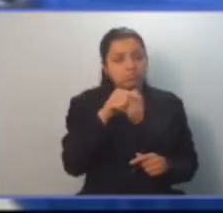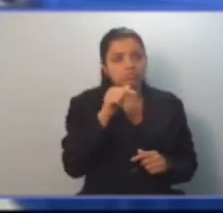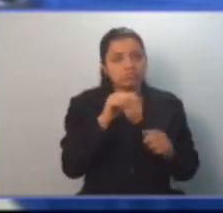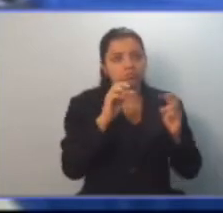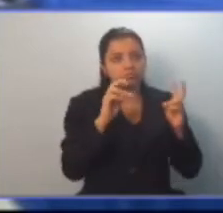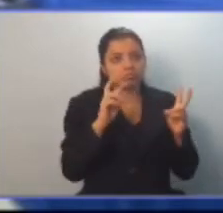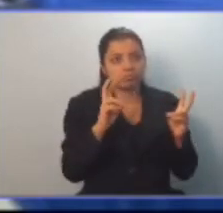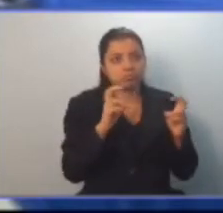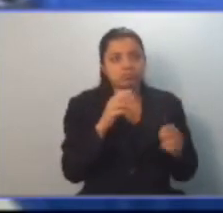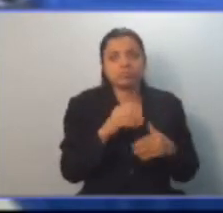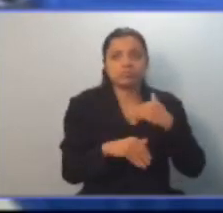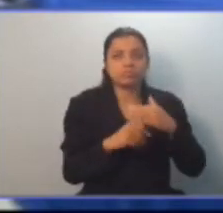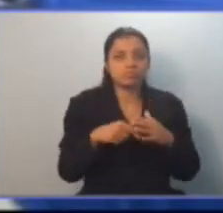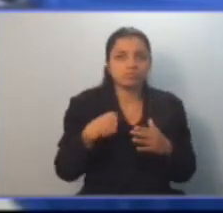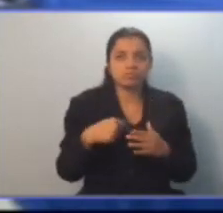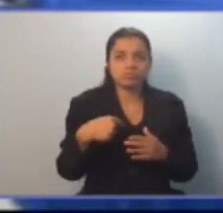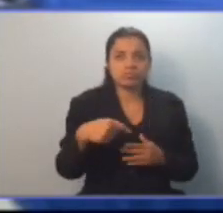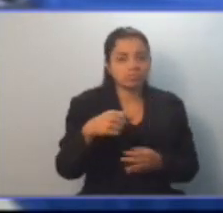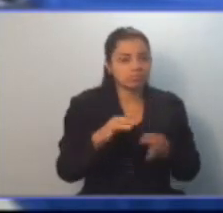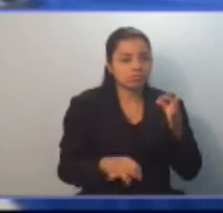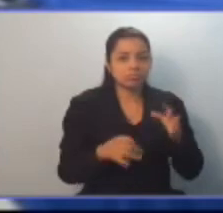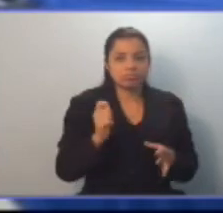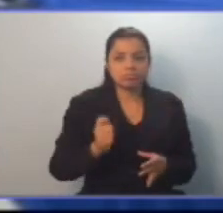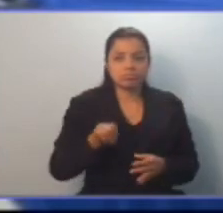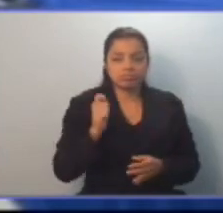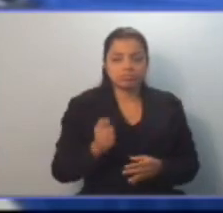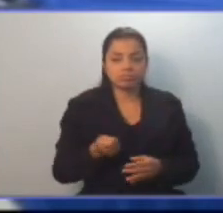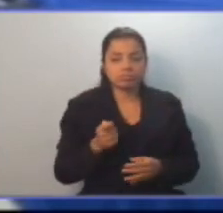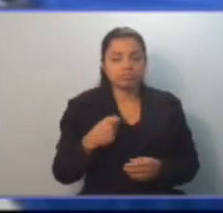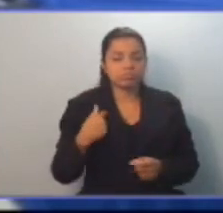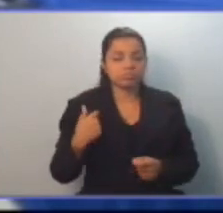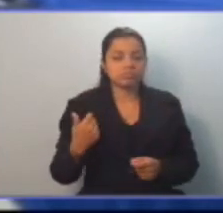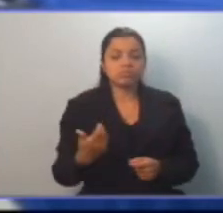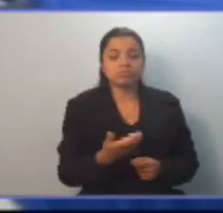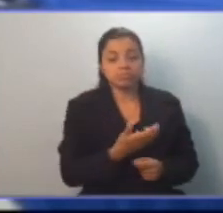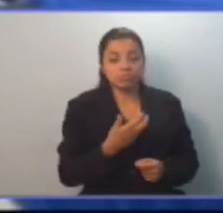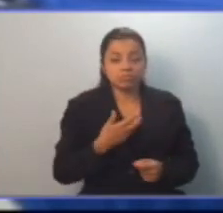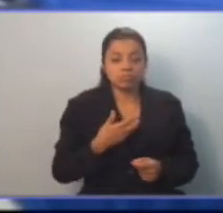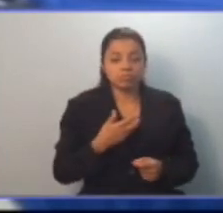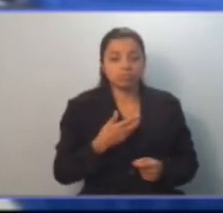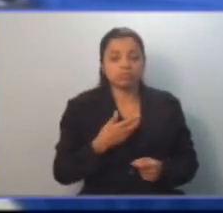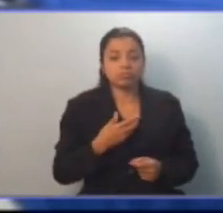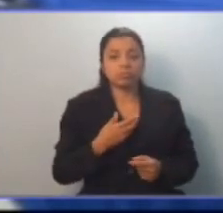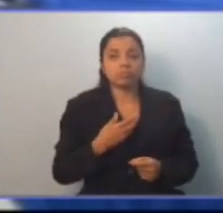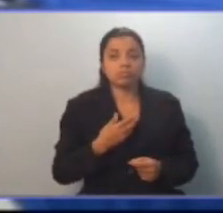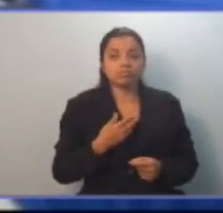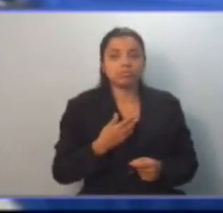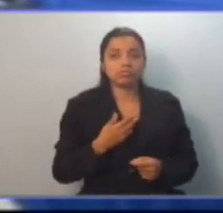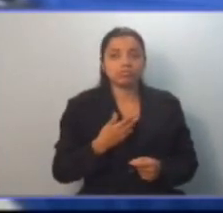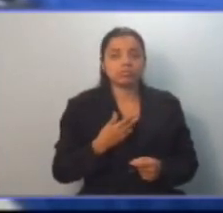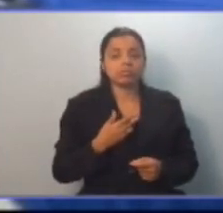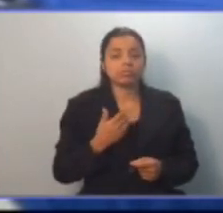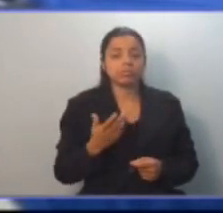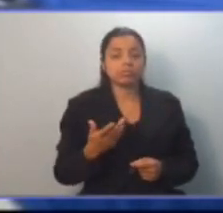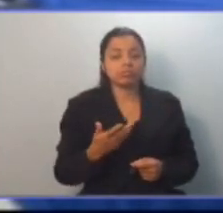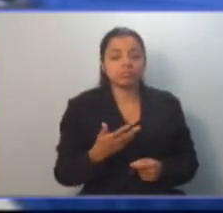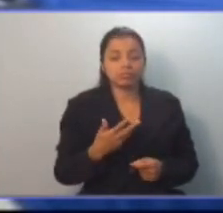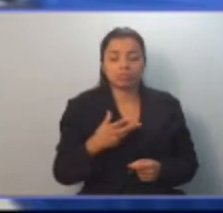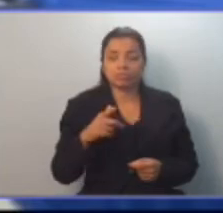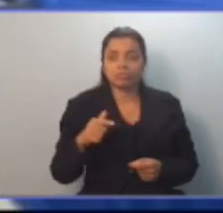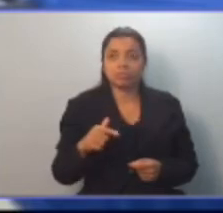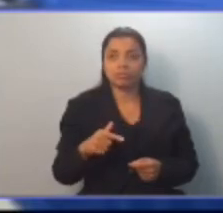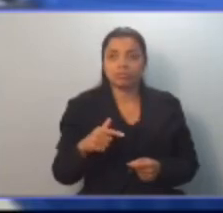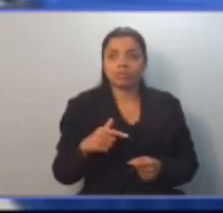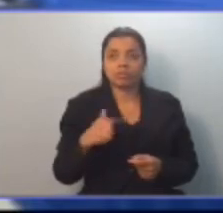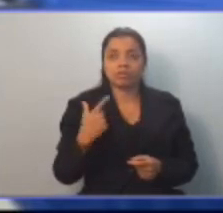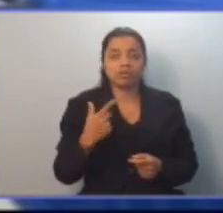bastante descuidada. Los abogados nos encontramos a veces donde chambito, donde ilustramos zapatos, pero no hay una